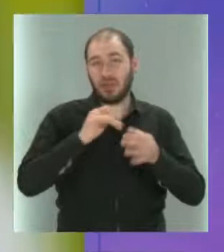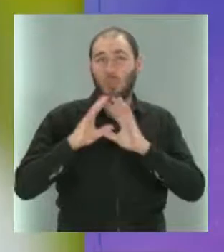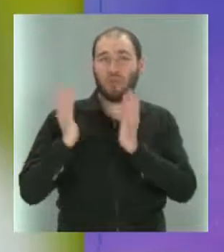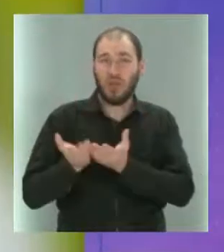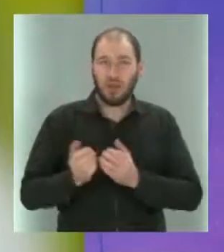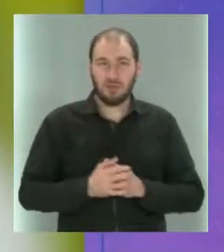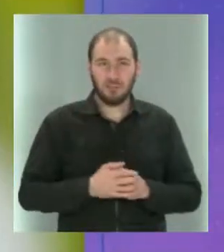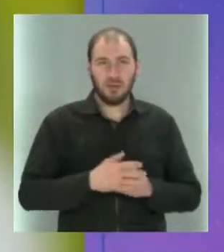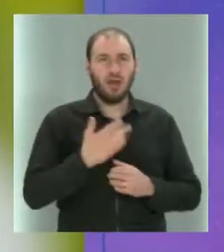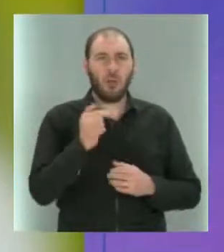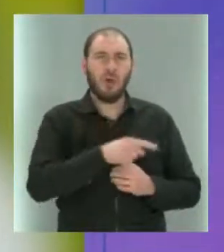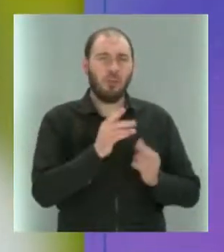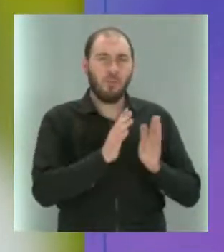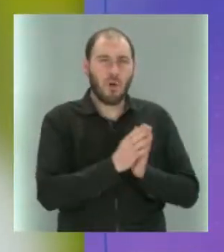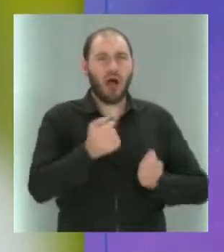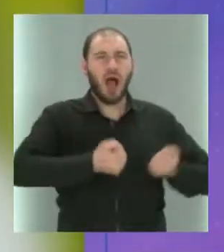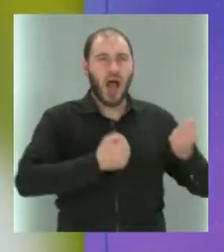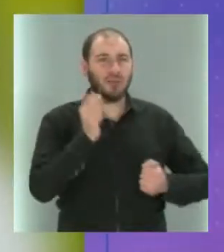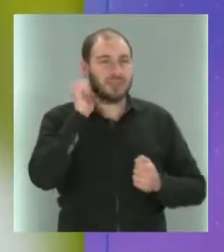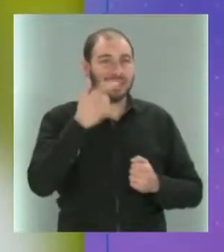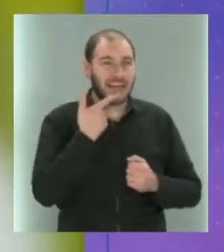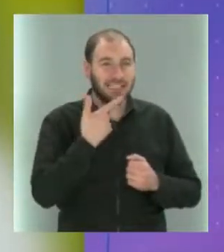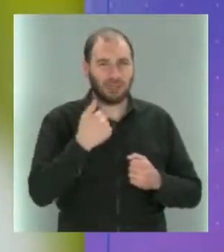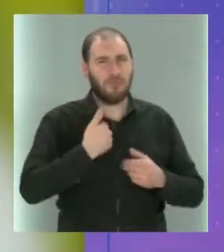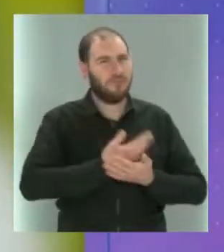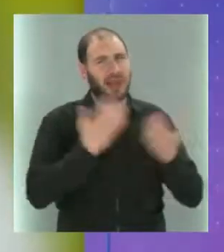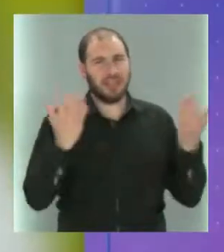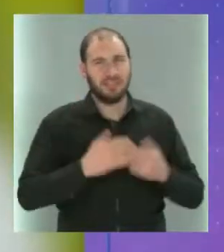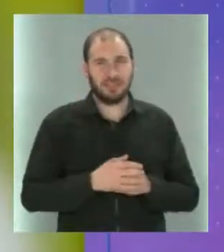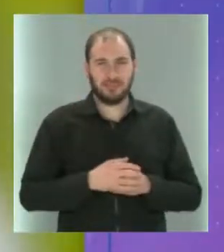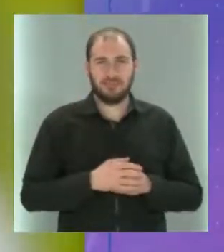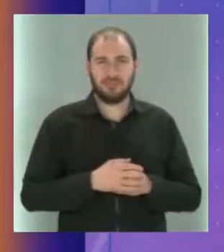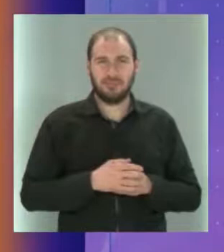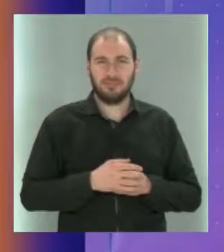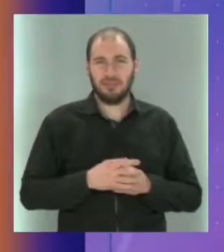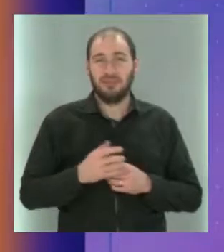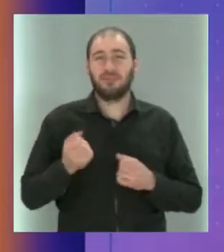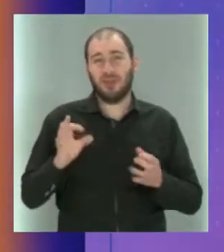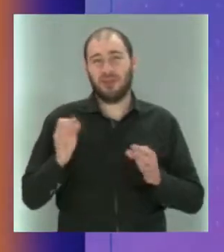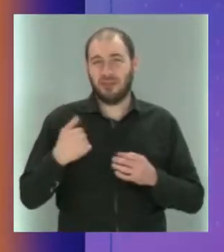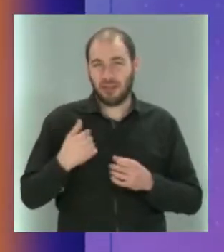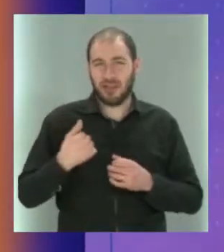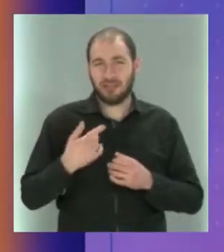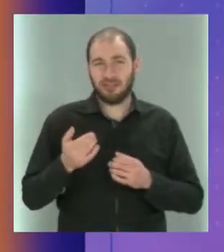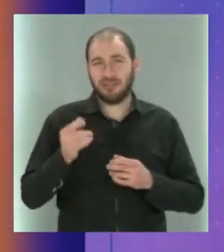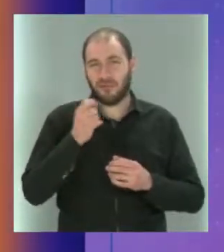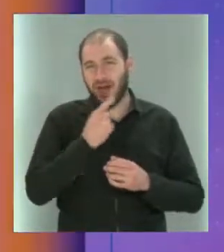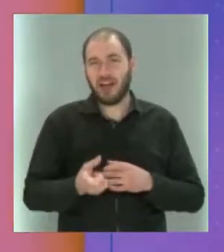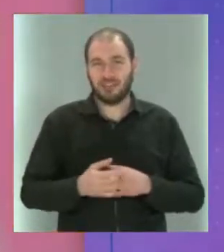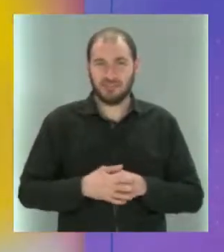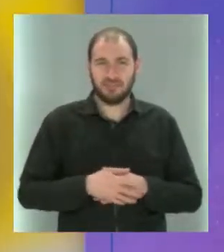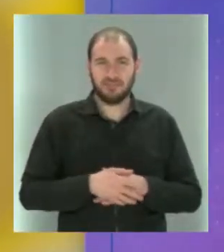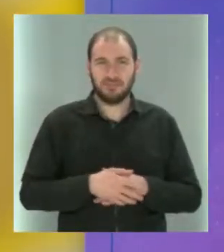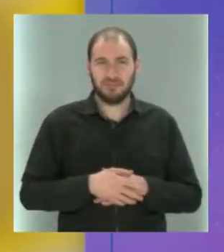mundo. Homero, mientras tengas el auto con gasolina, soy feliz. Bueno, eso es un poco más